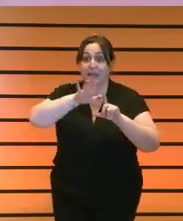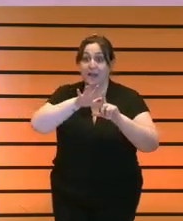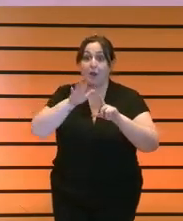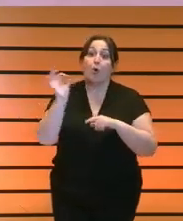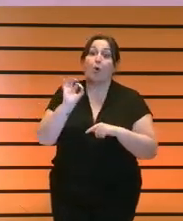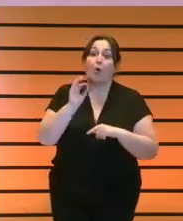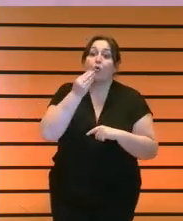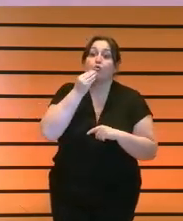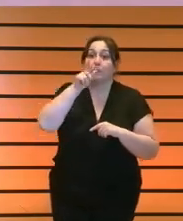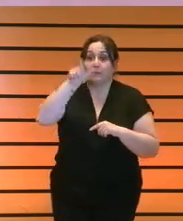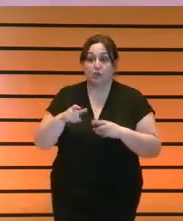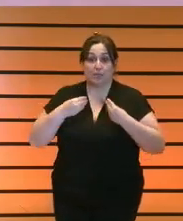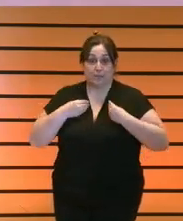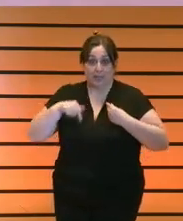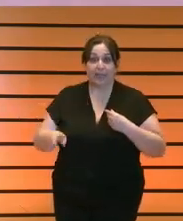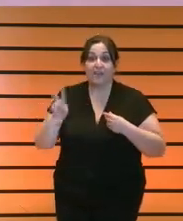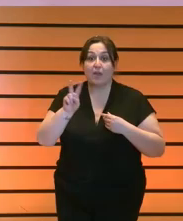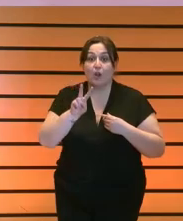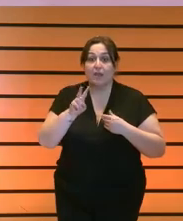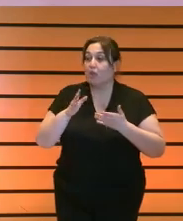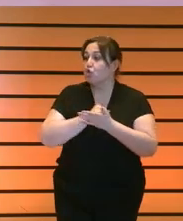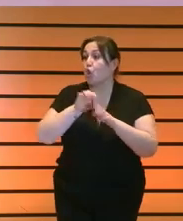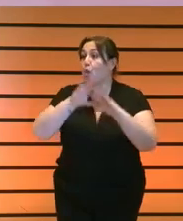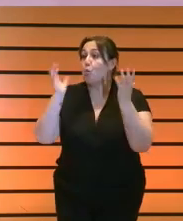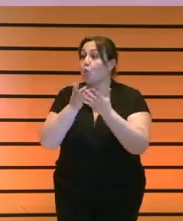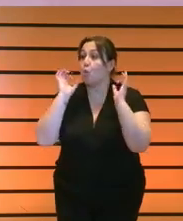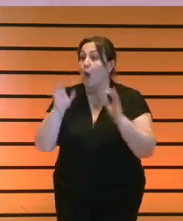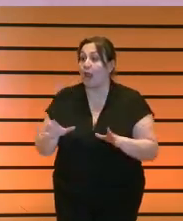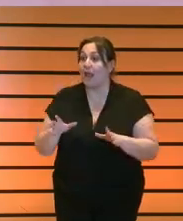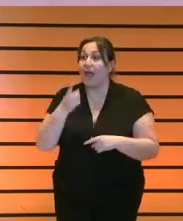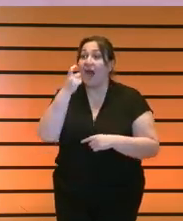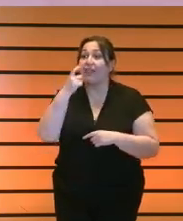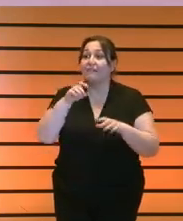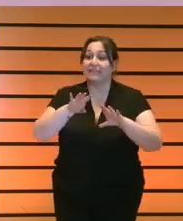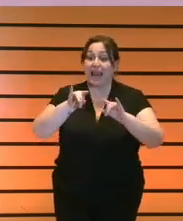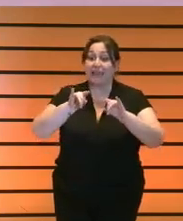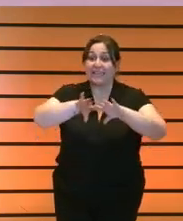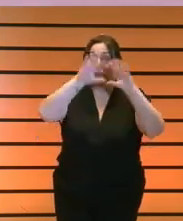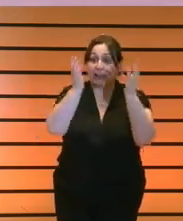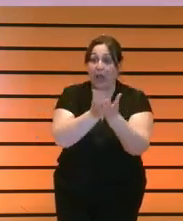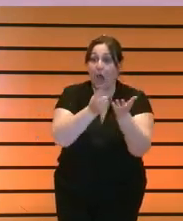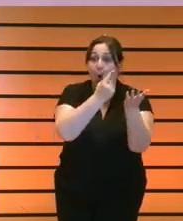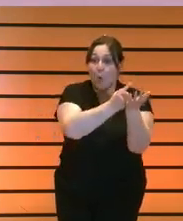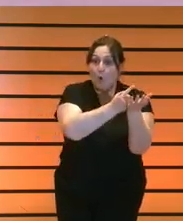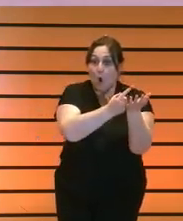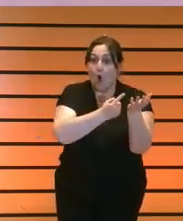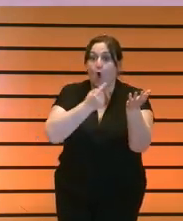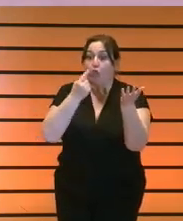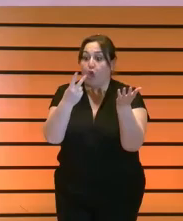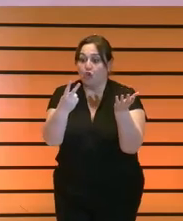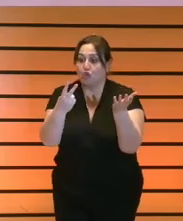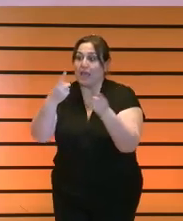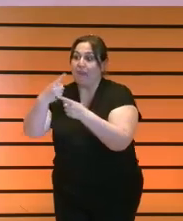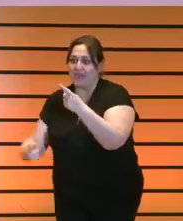las personas que viven aquí en Valladolid, pues estaríamos hablando de que necesitaríamos 2 planetas y medio. No hay 2 planetas y medio, solo tenemos